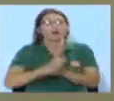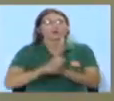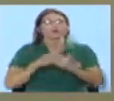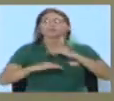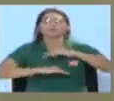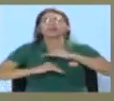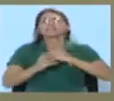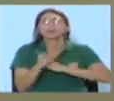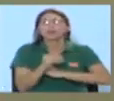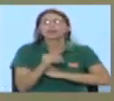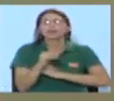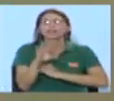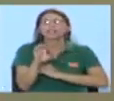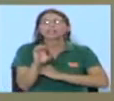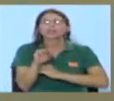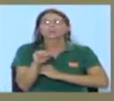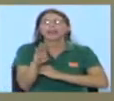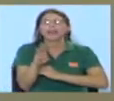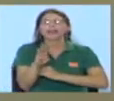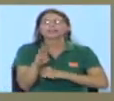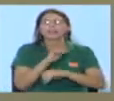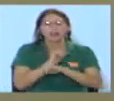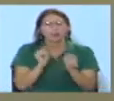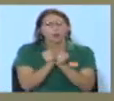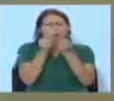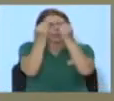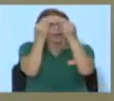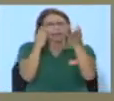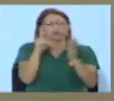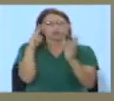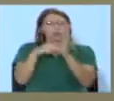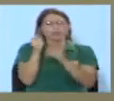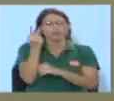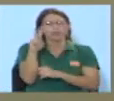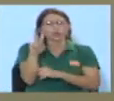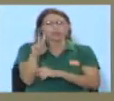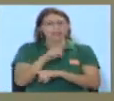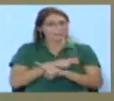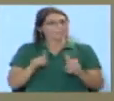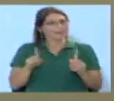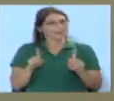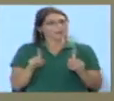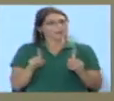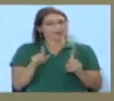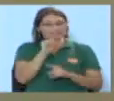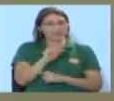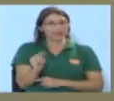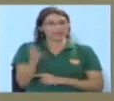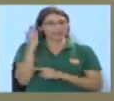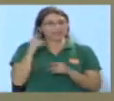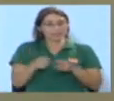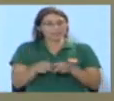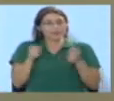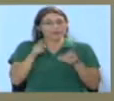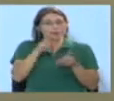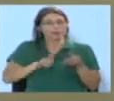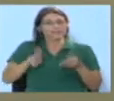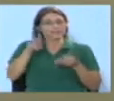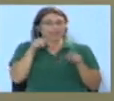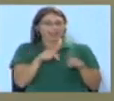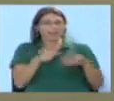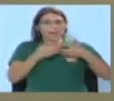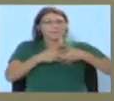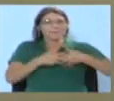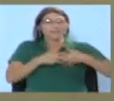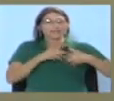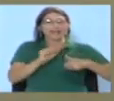datos que son del 2012, pero sin embargo, al periódico Universidad, la semana pasada, las empresas Claro y Movistar